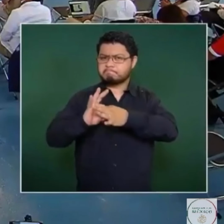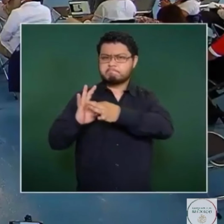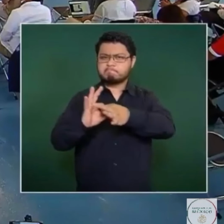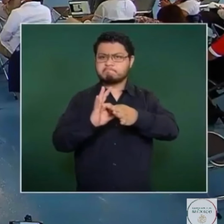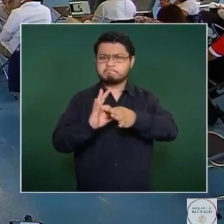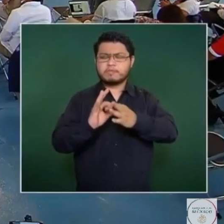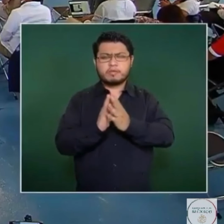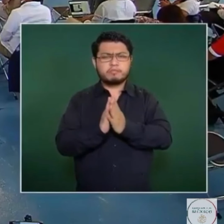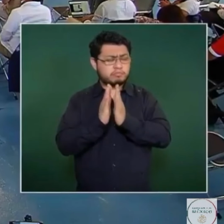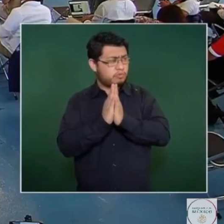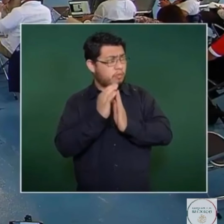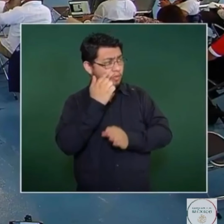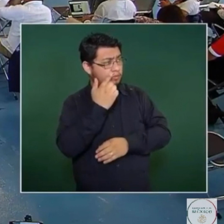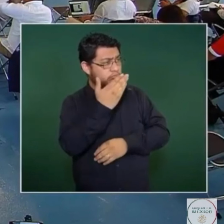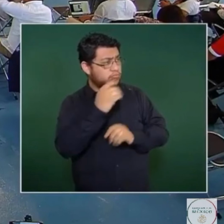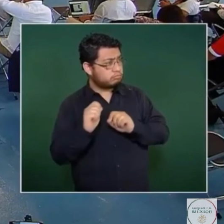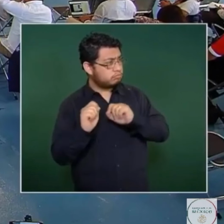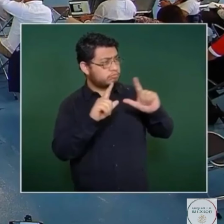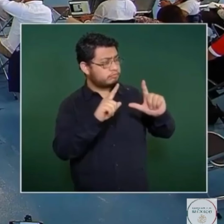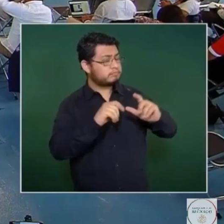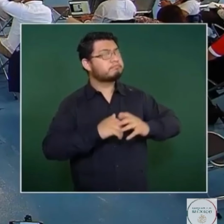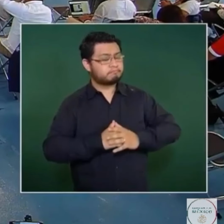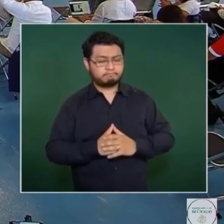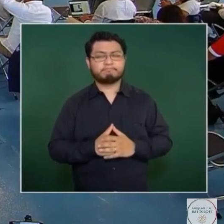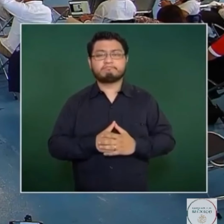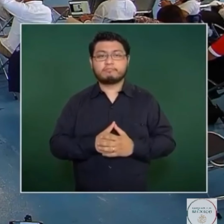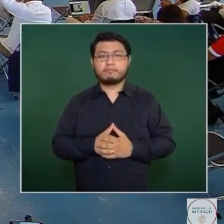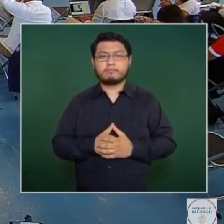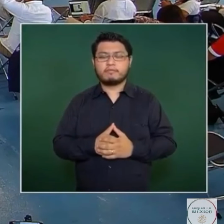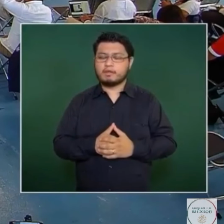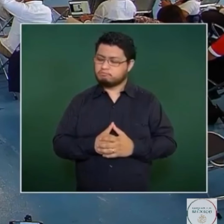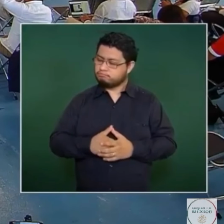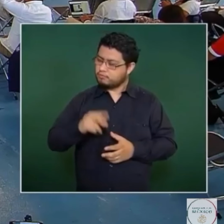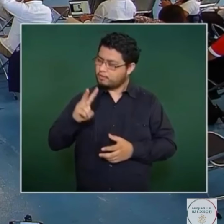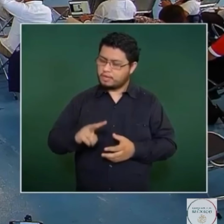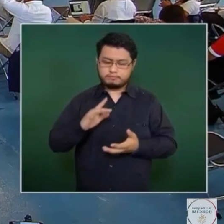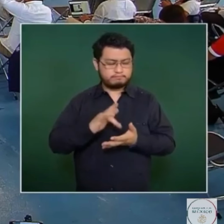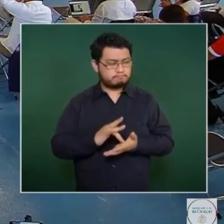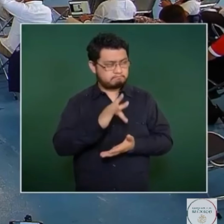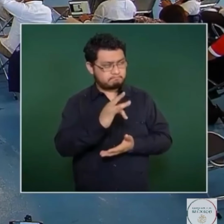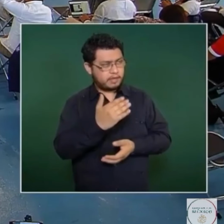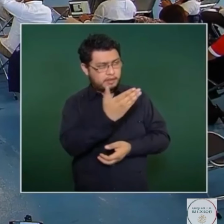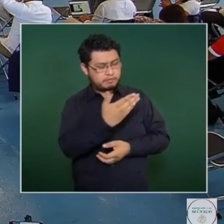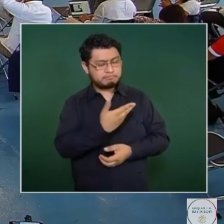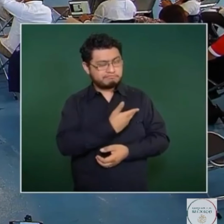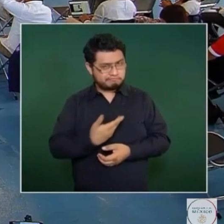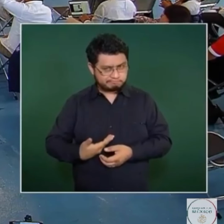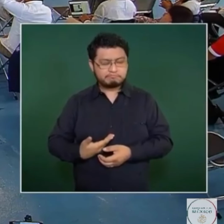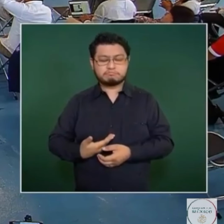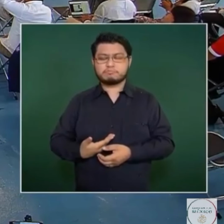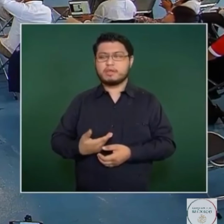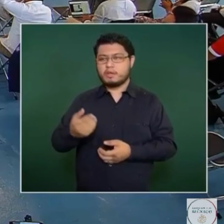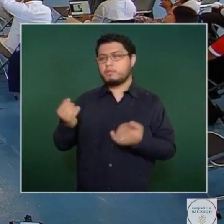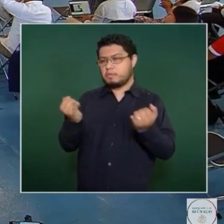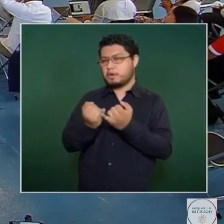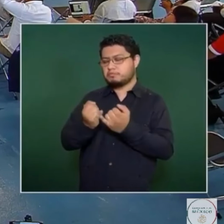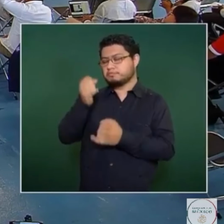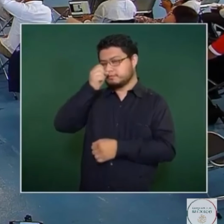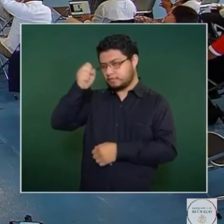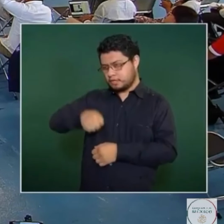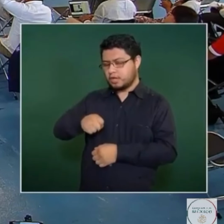¿Se me ayudan con la siguiente? Pues aquí agradecer al presidente y al almirante secretario Ojeda,